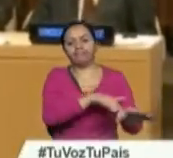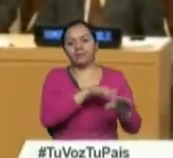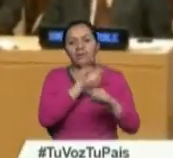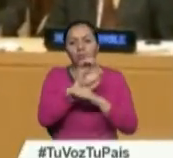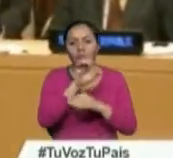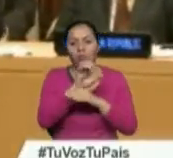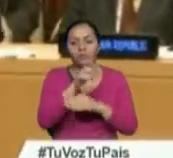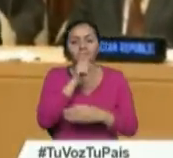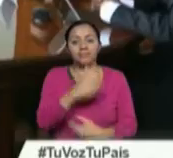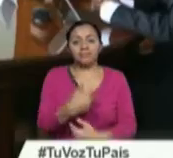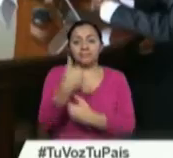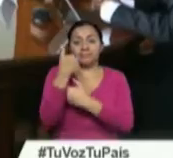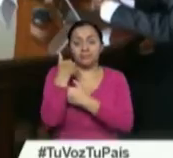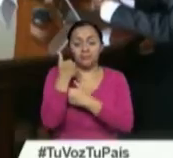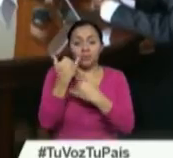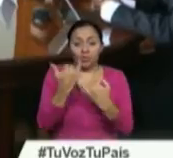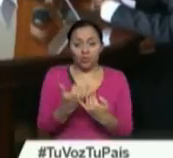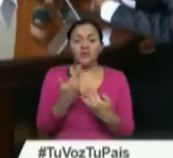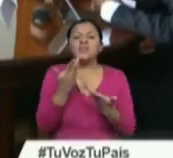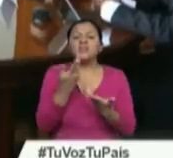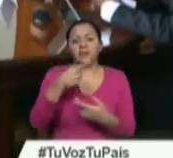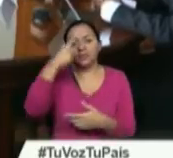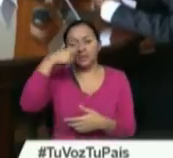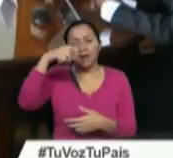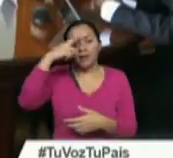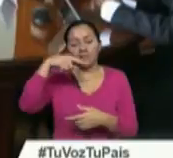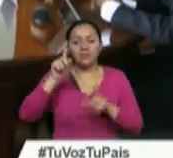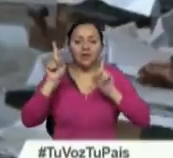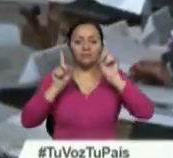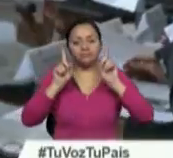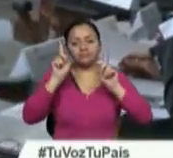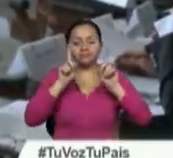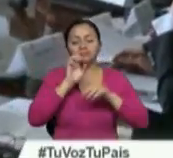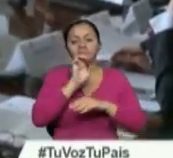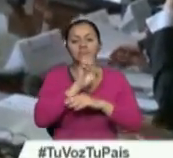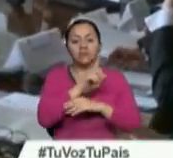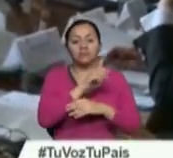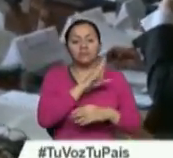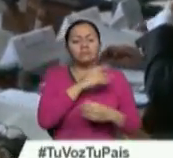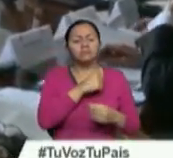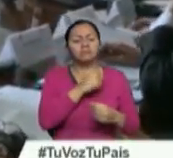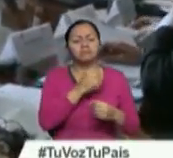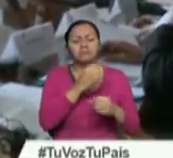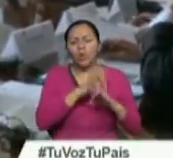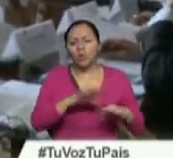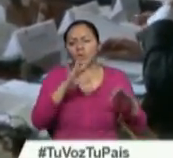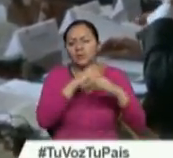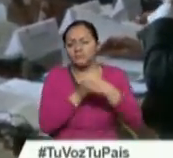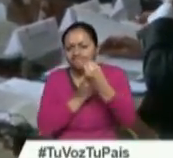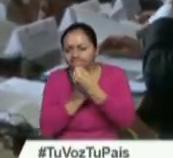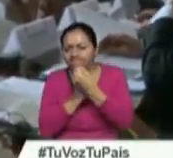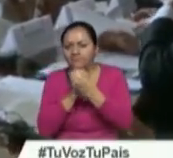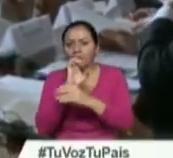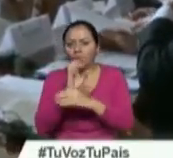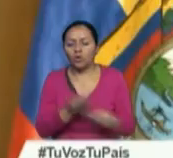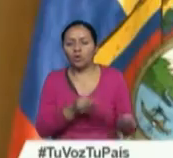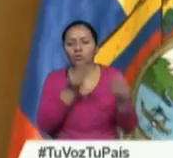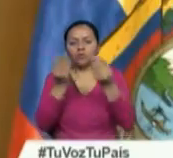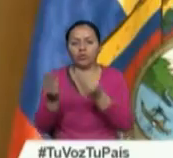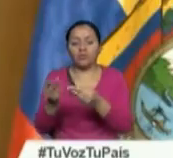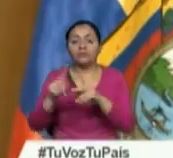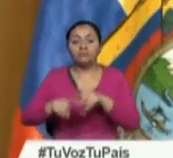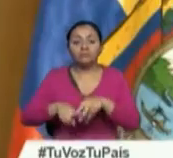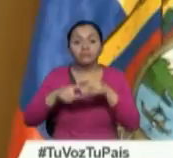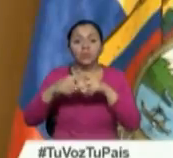está a cargo de Tailandia, quienes han extendido su apoyo a Ecuador en esta importante tarea que deberá cumplir desde enero de